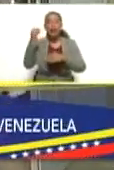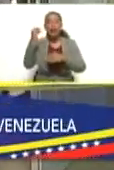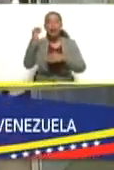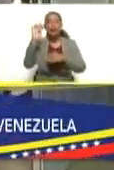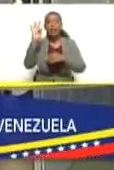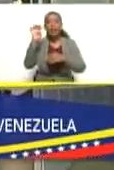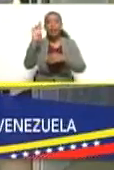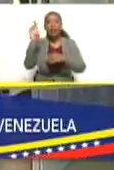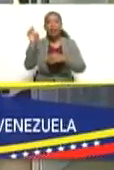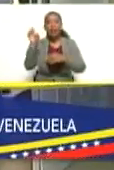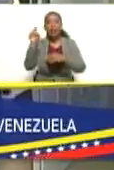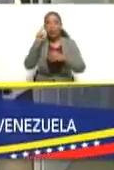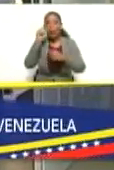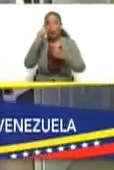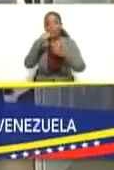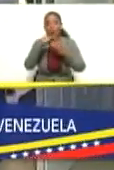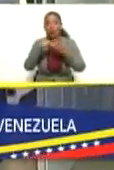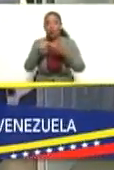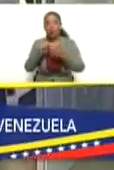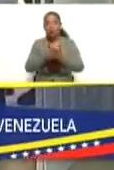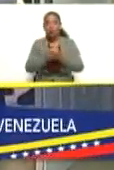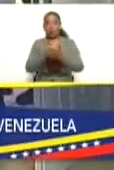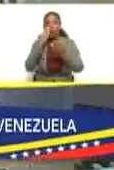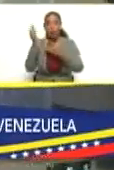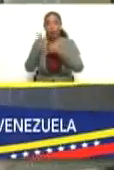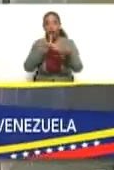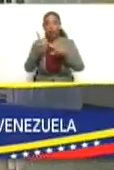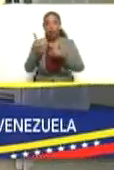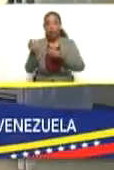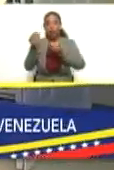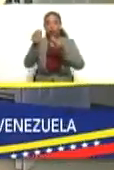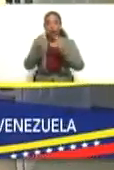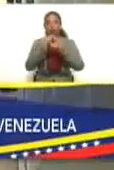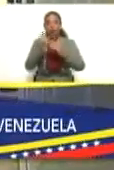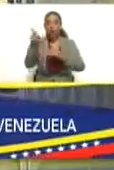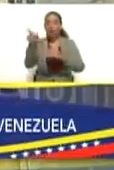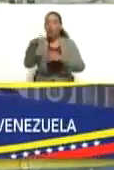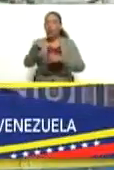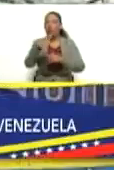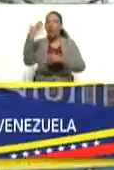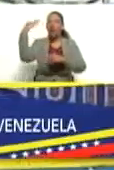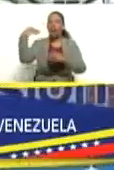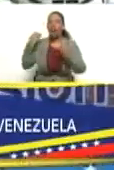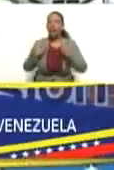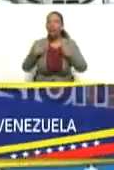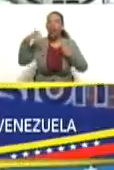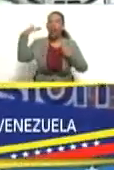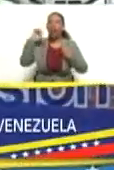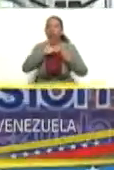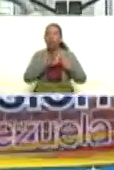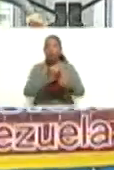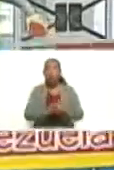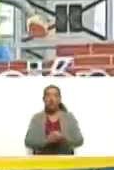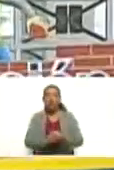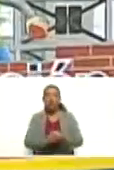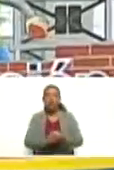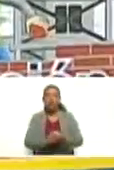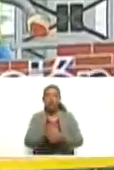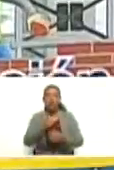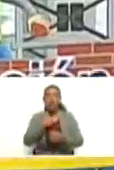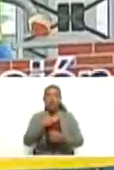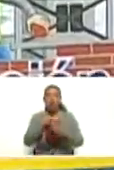Bueno, aquí tienen su casa. ¿Ah? ¿Ustedes vivían donde antes? Bueno, presidente, somos de